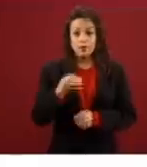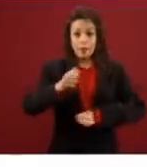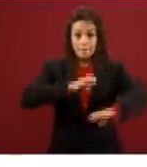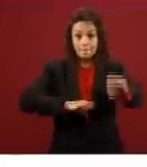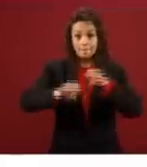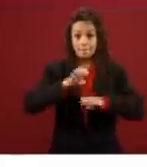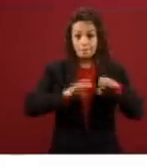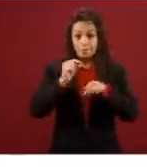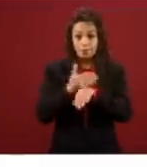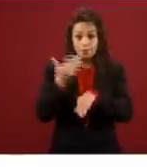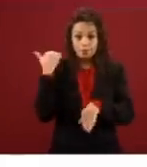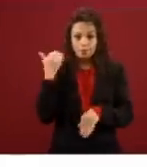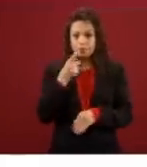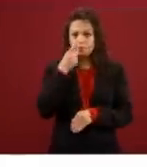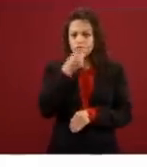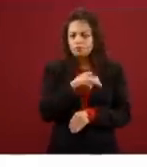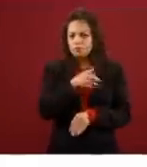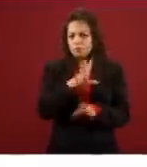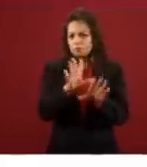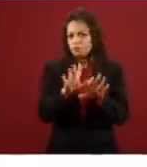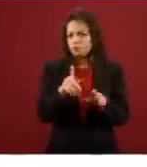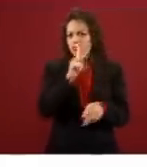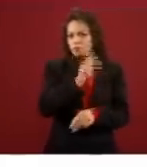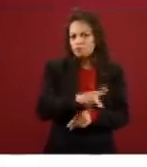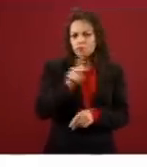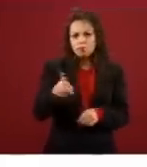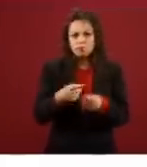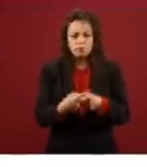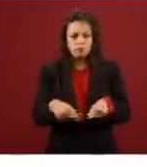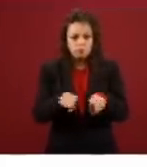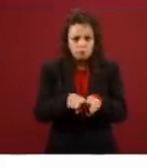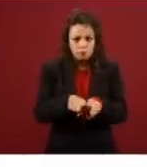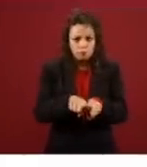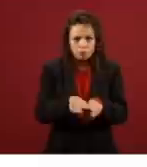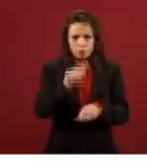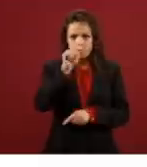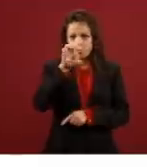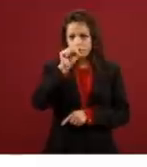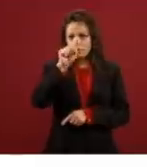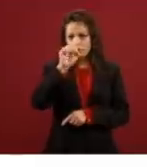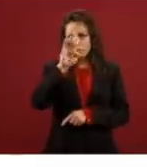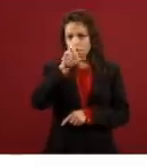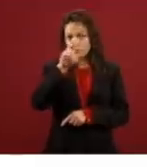reciente constitución que presentan características de testaferros y en los cuales